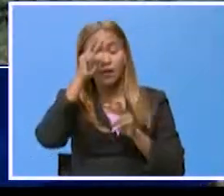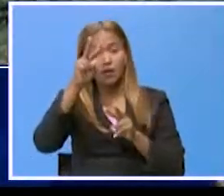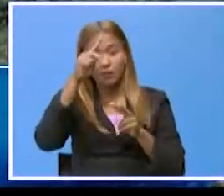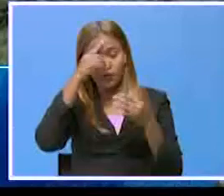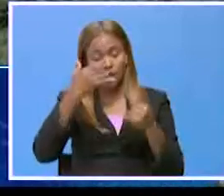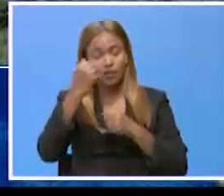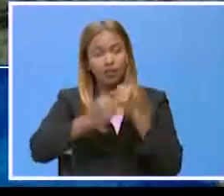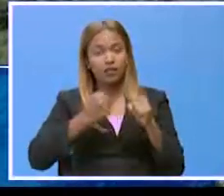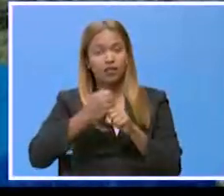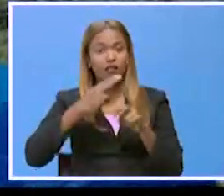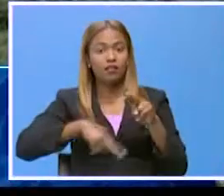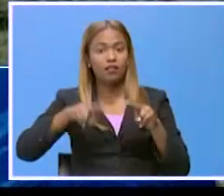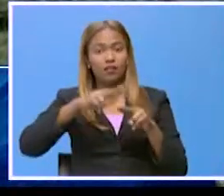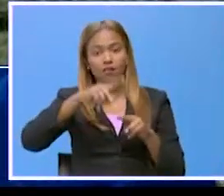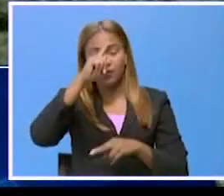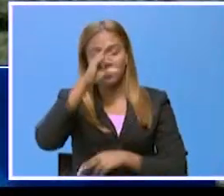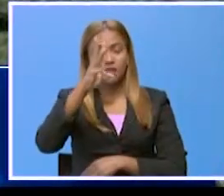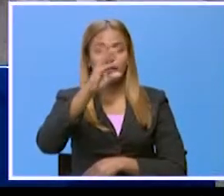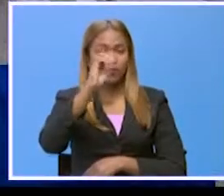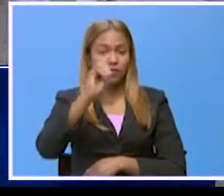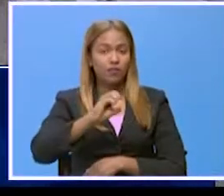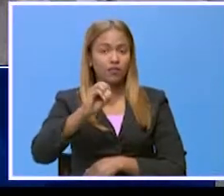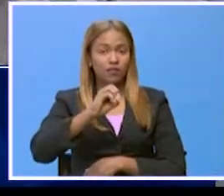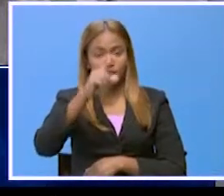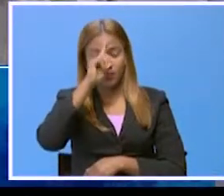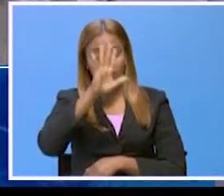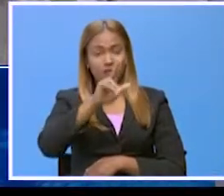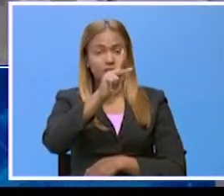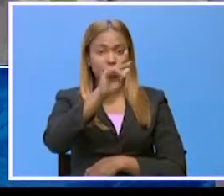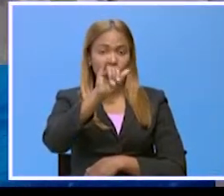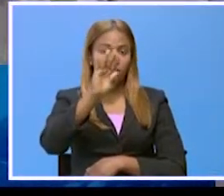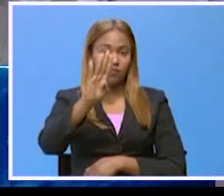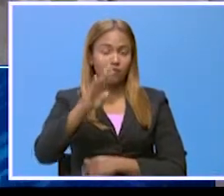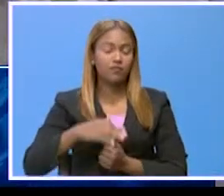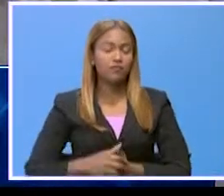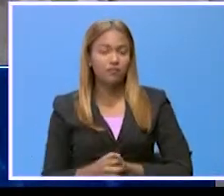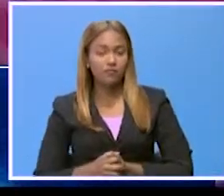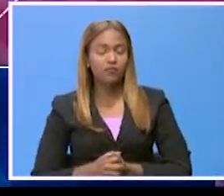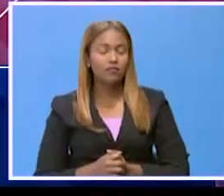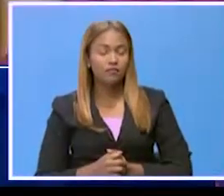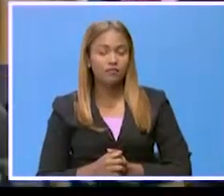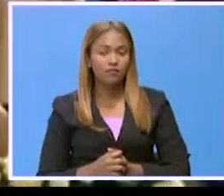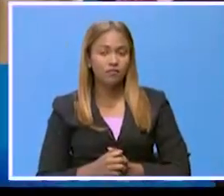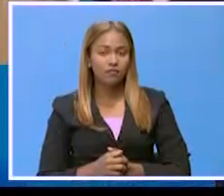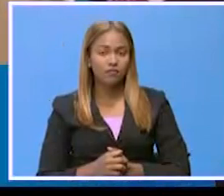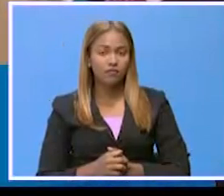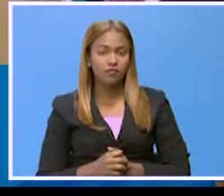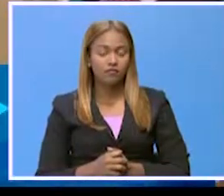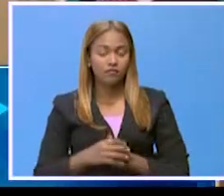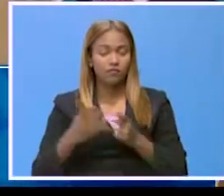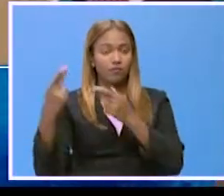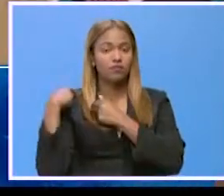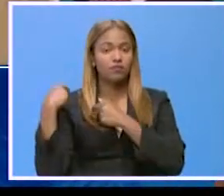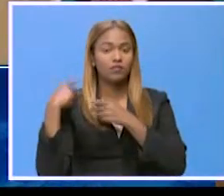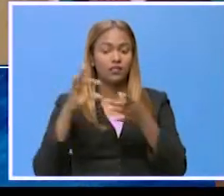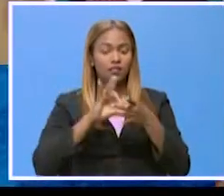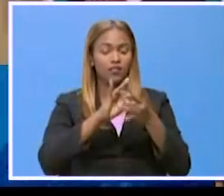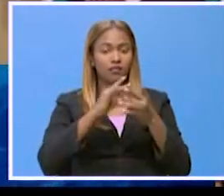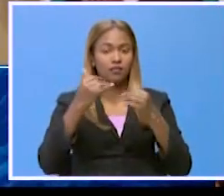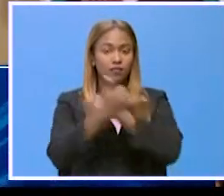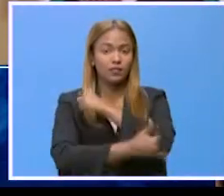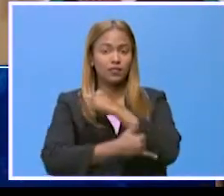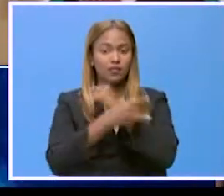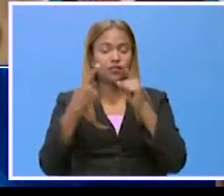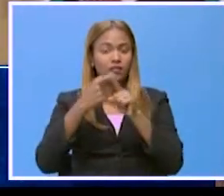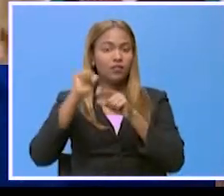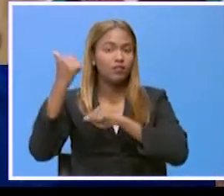este año un crecimiento de un 6% de su producto interno bruto el dirigente de alianza país en